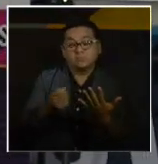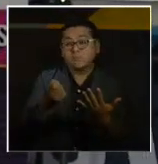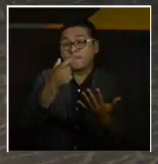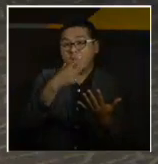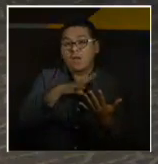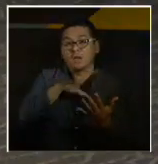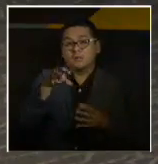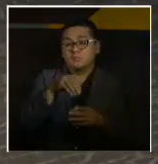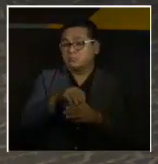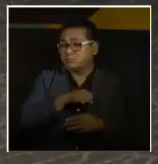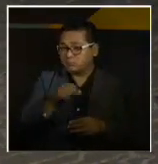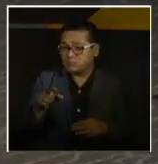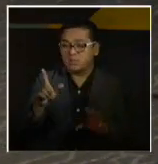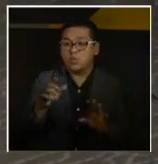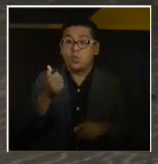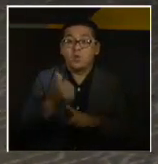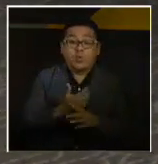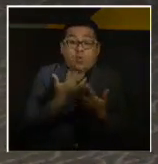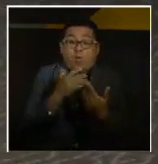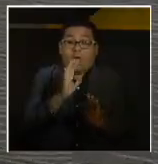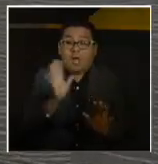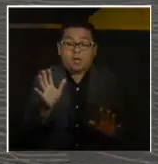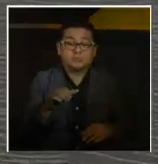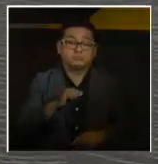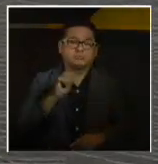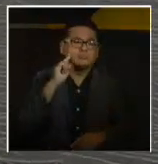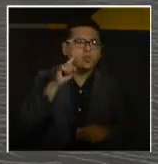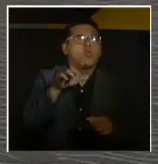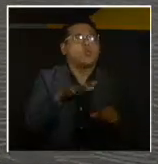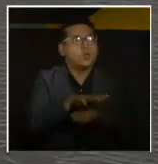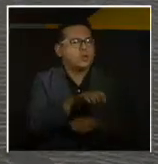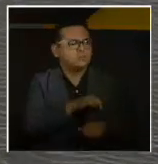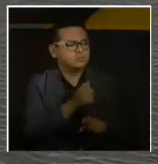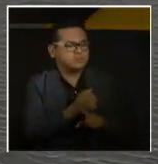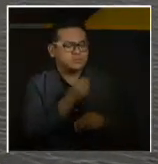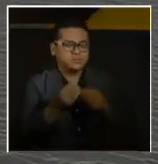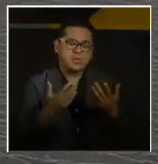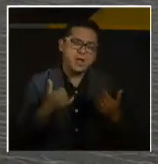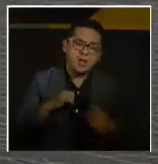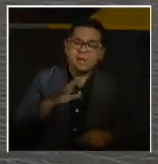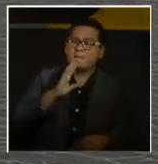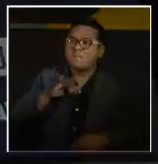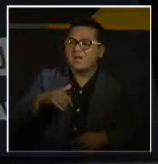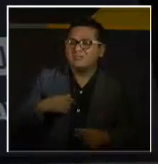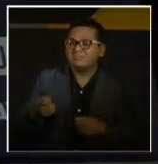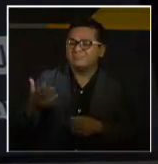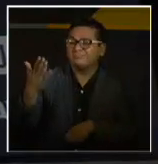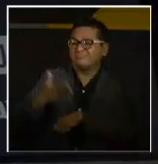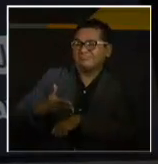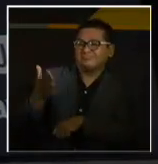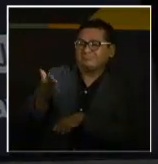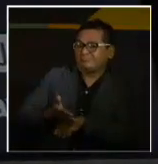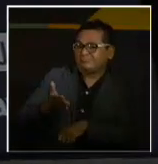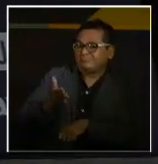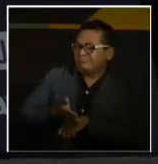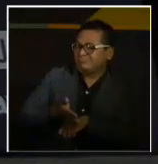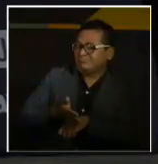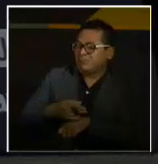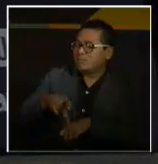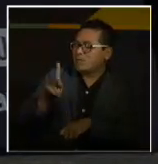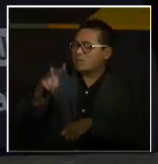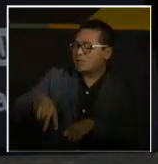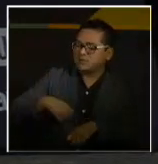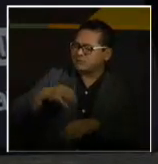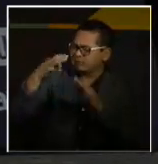medicinas completas, en caso de no darse, identifiquemos la causa. Si hay algún mal manejo, castigar. Pero